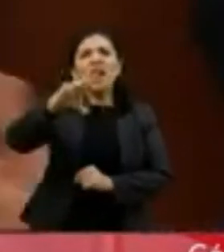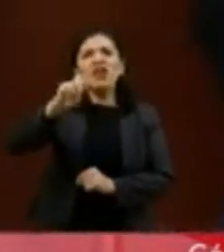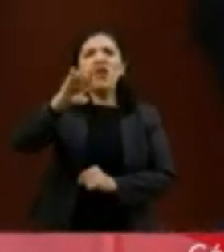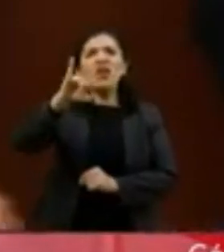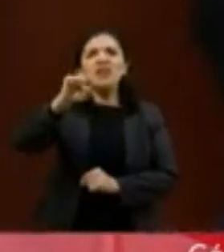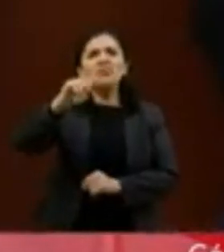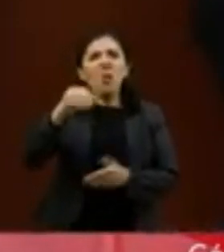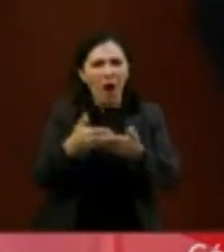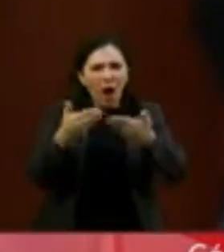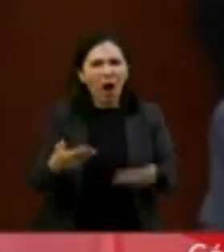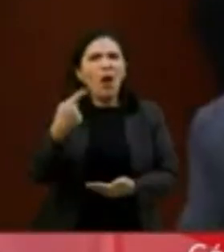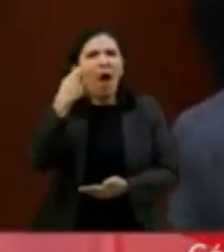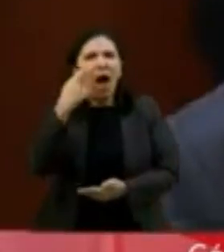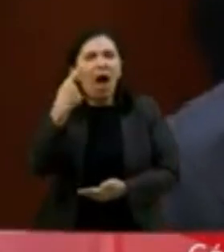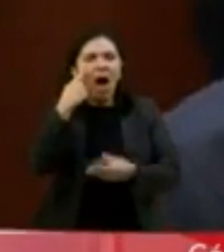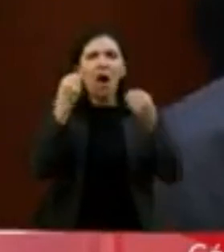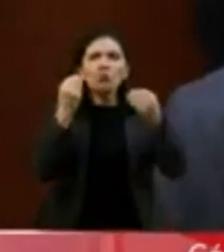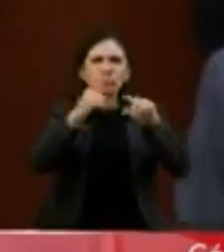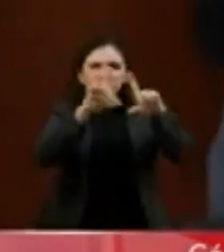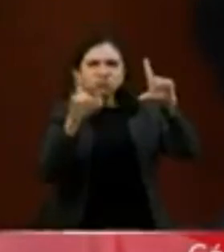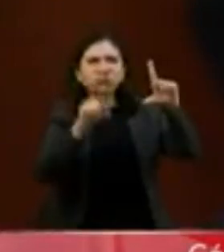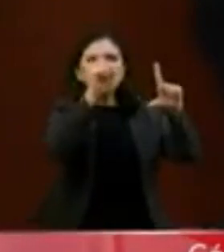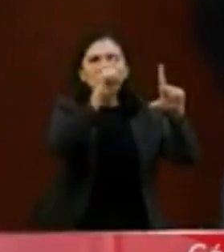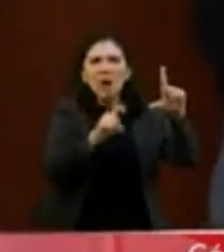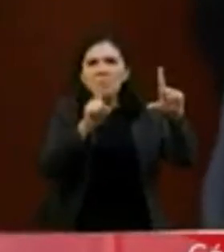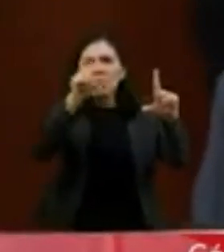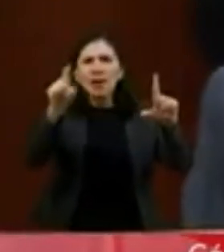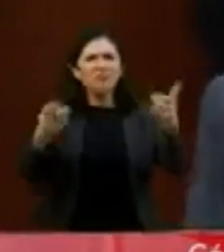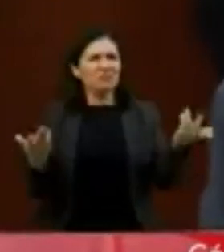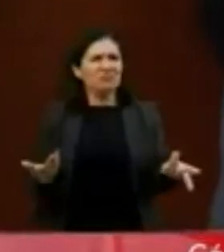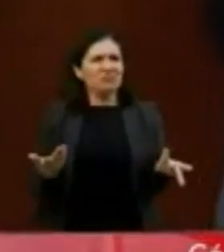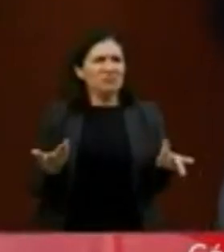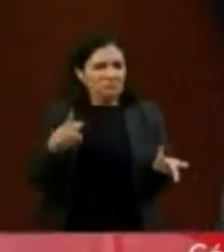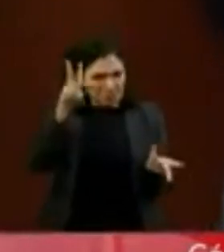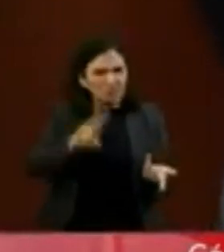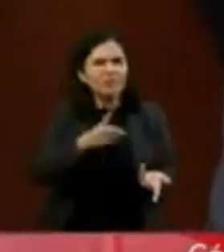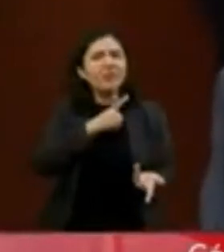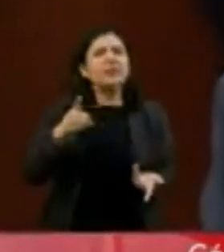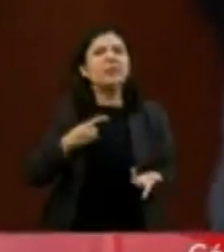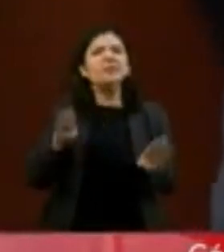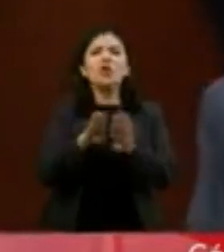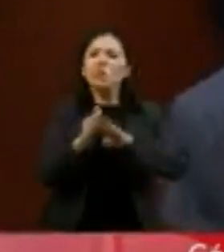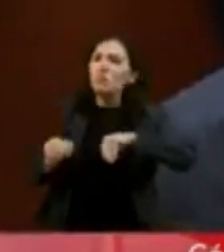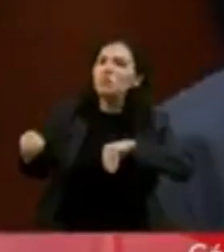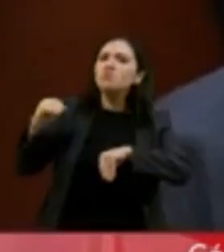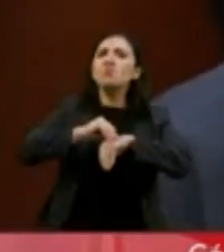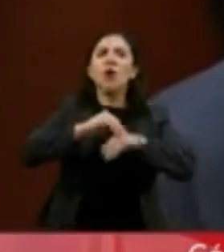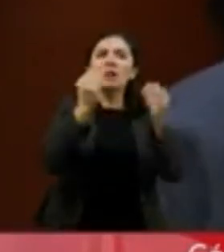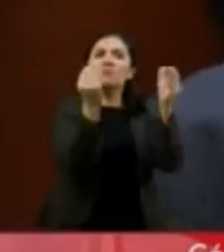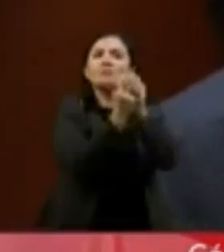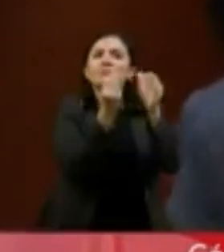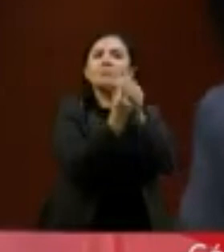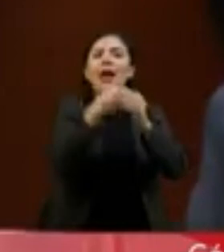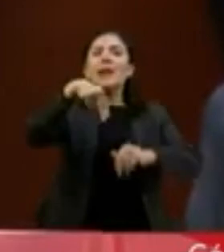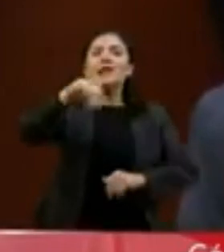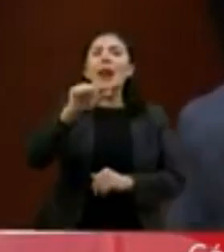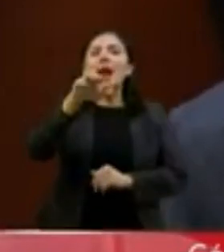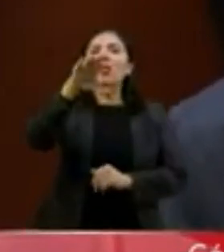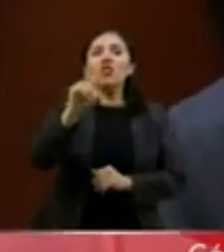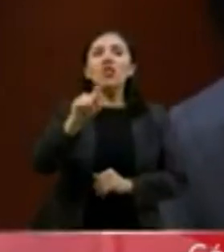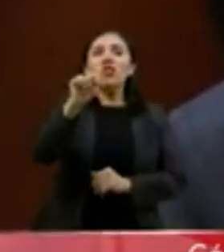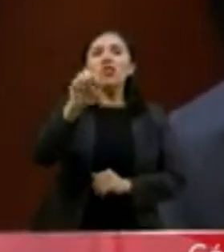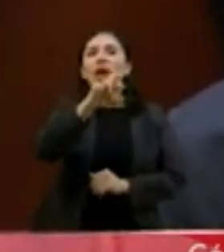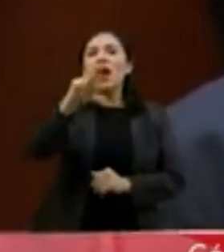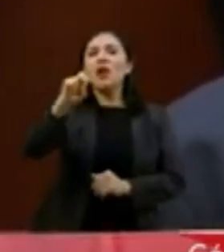constantemente en muchas partes del país no debería negarse a que se tipifique como narcoterrorismo